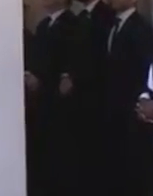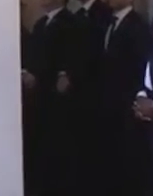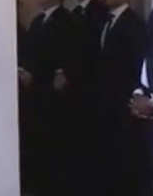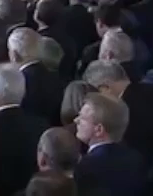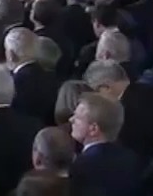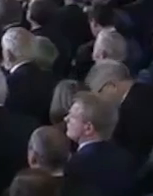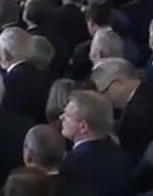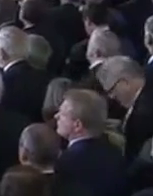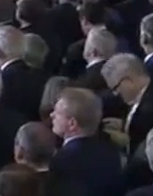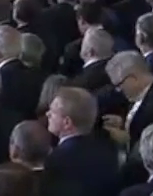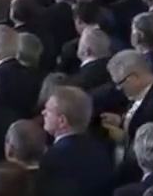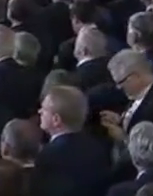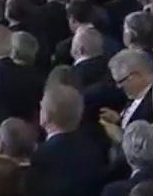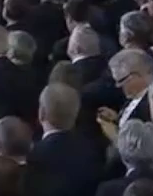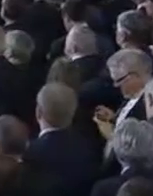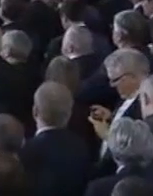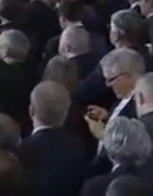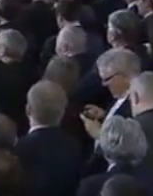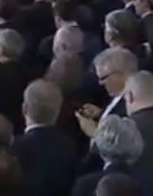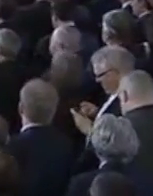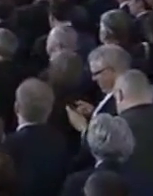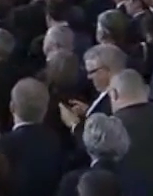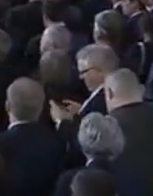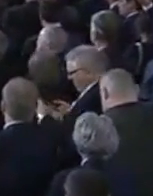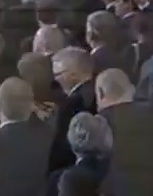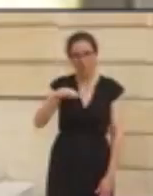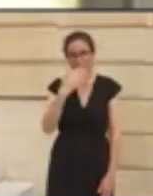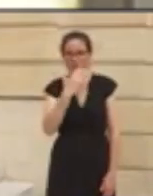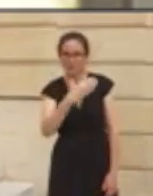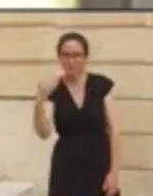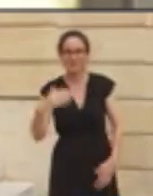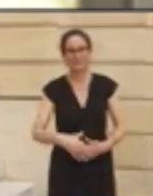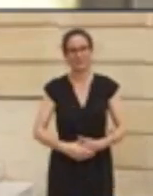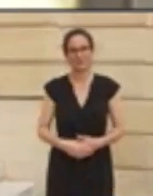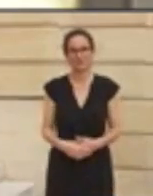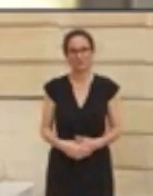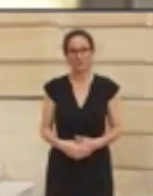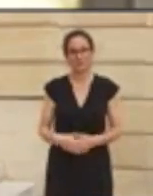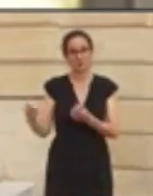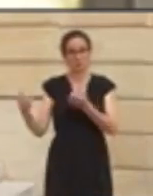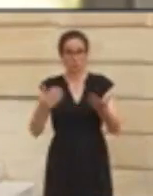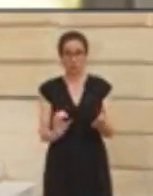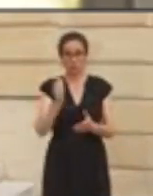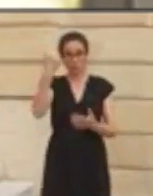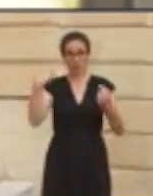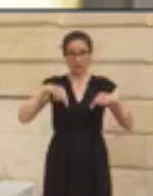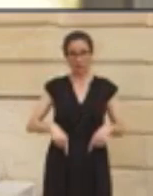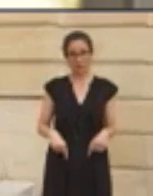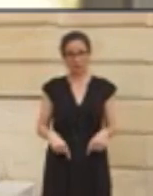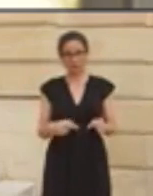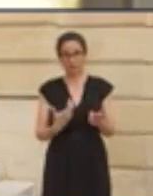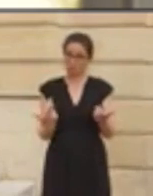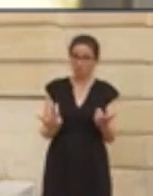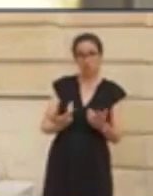izquierda centro y de la derecha francesa en los principales cargos La propos Premier ministre le